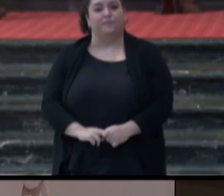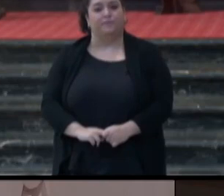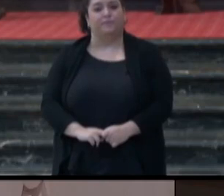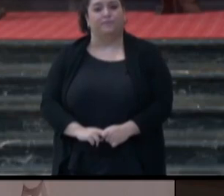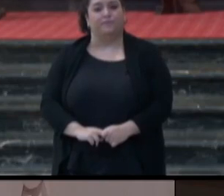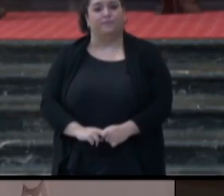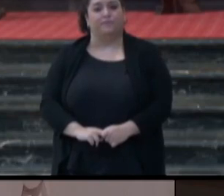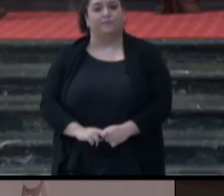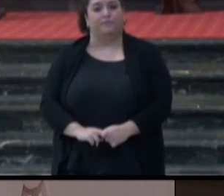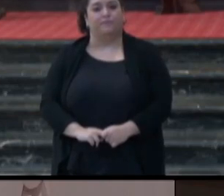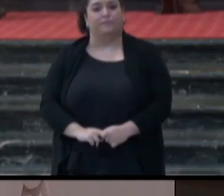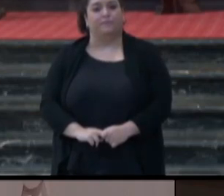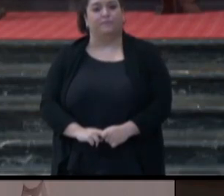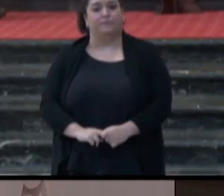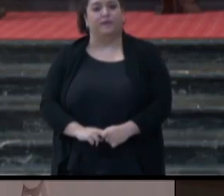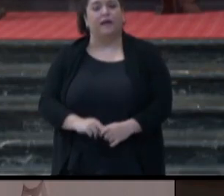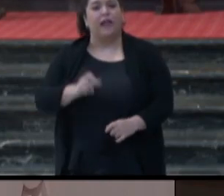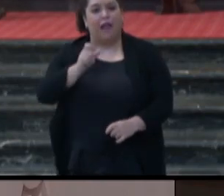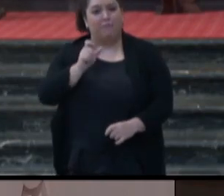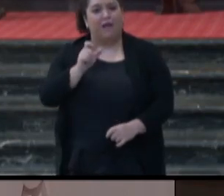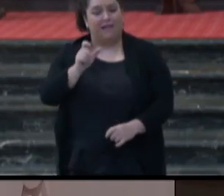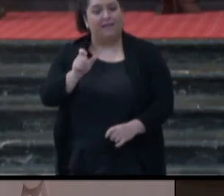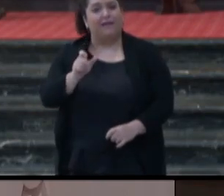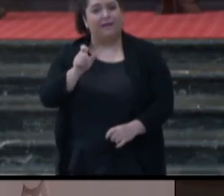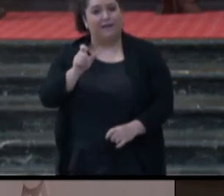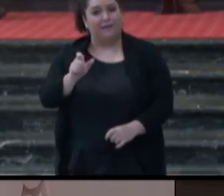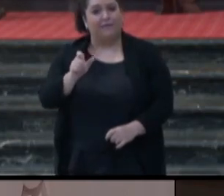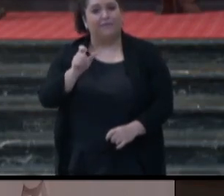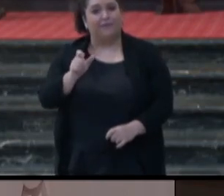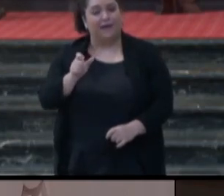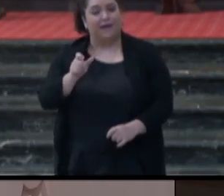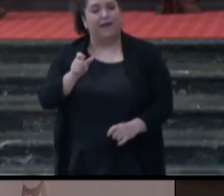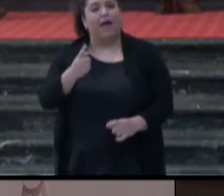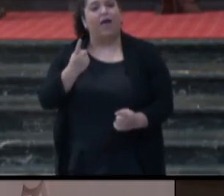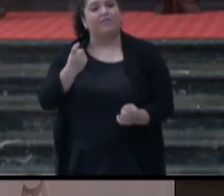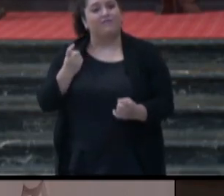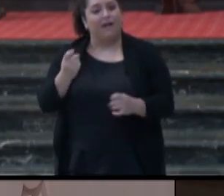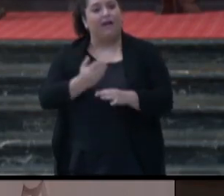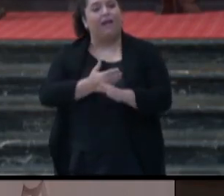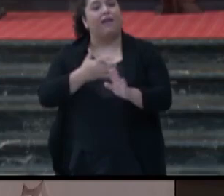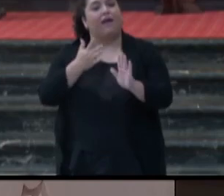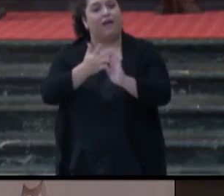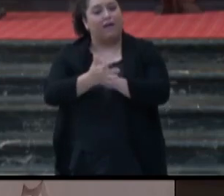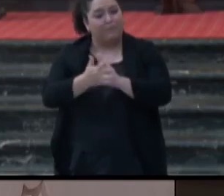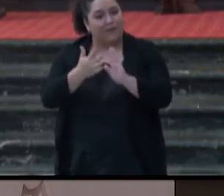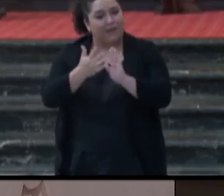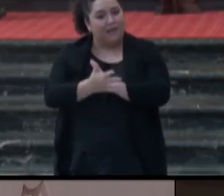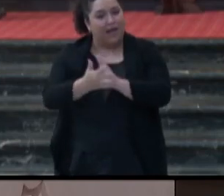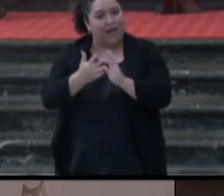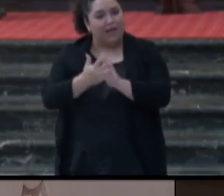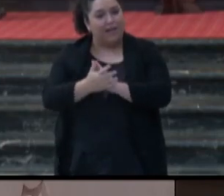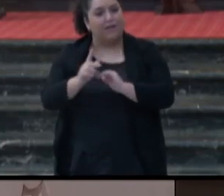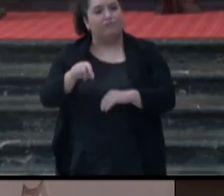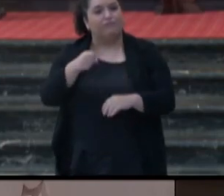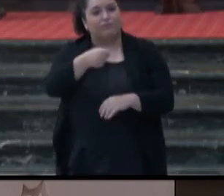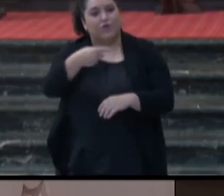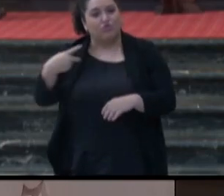amar Ya sé que la palabra hay Hay que sacar sus